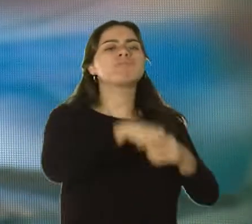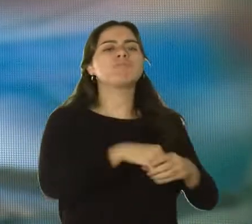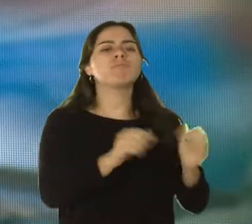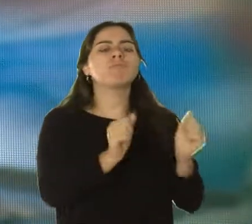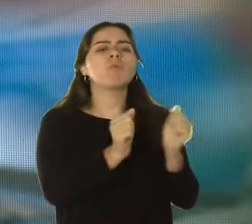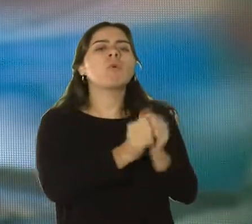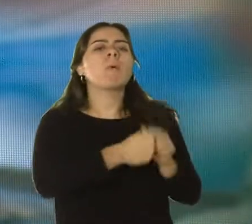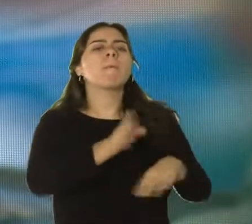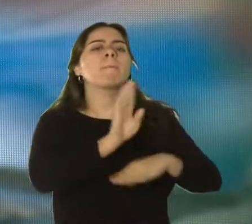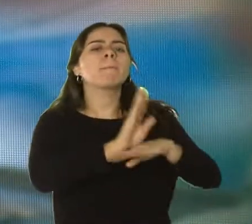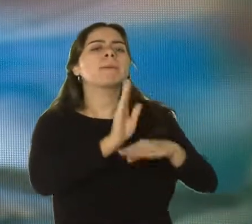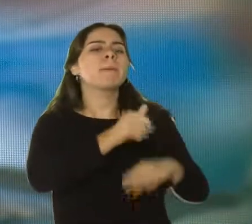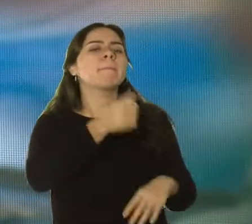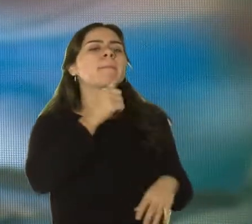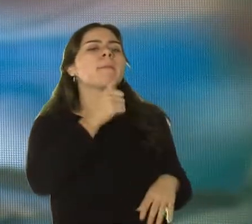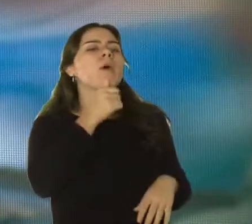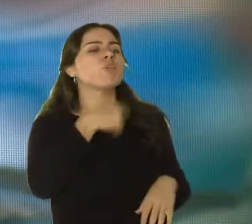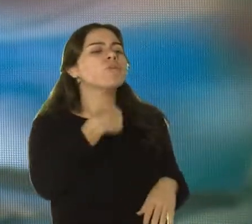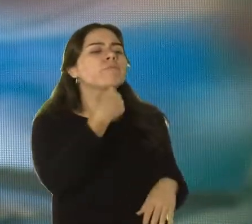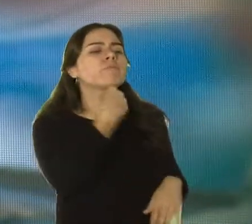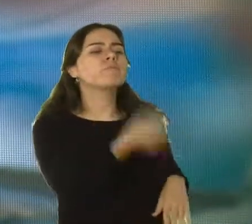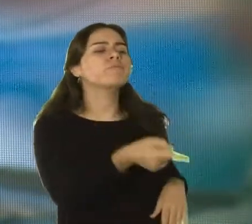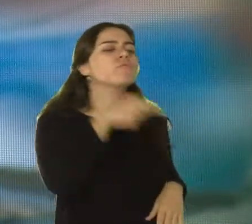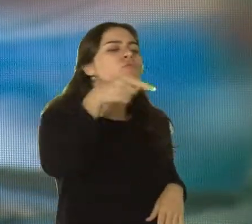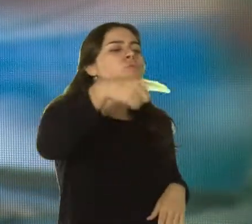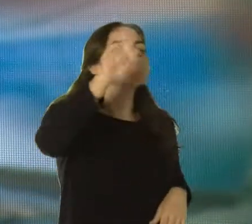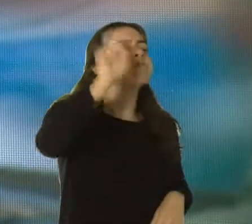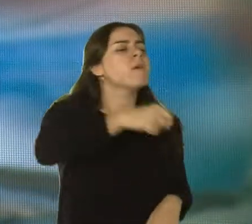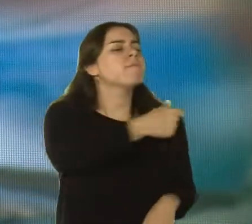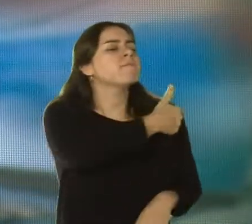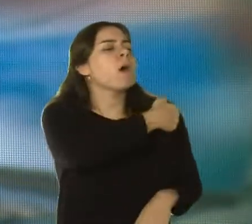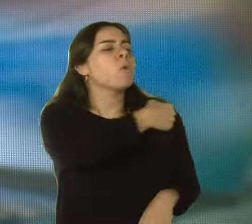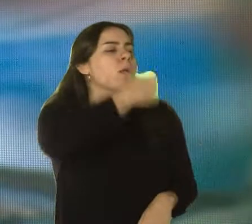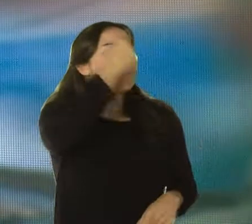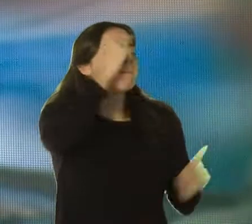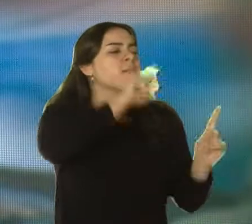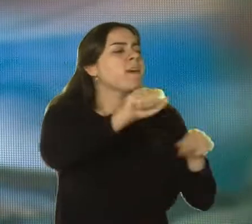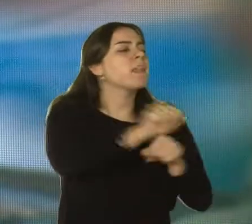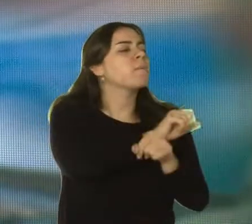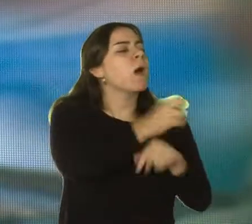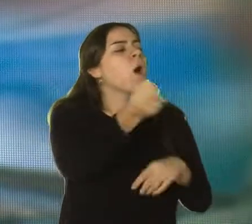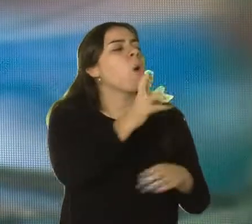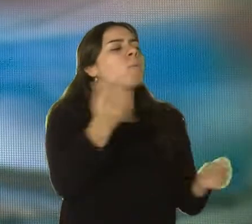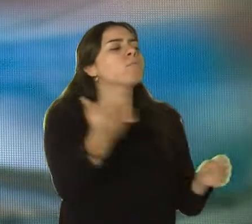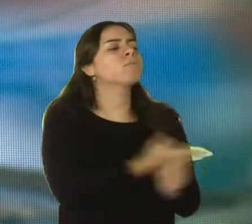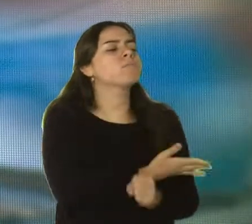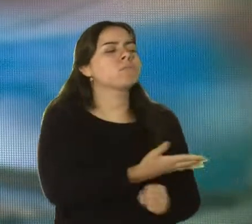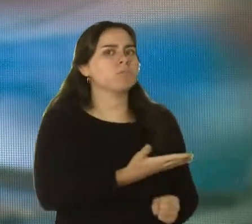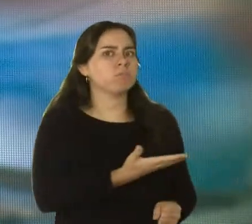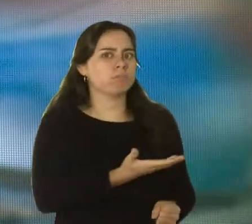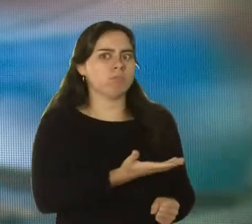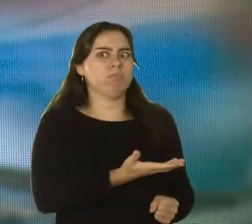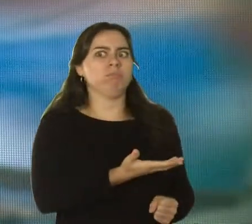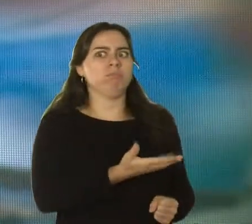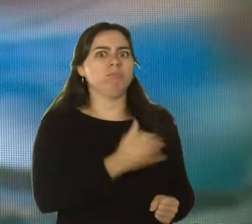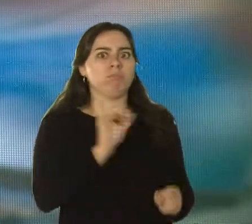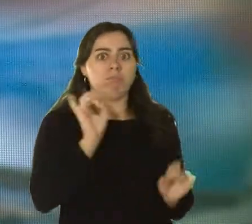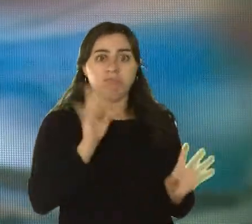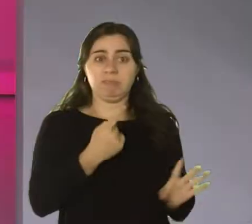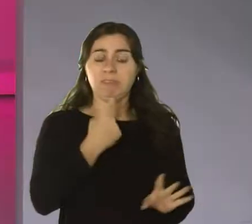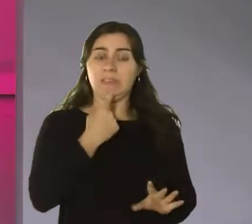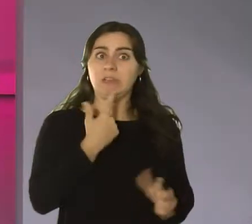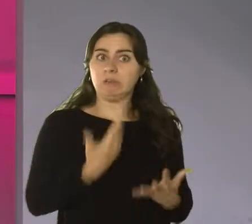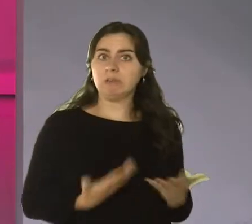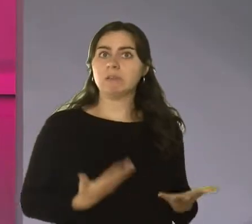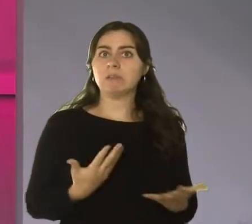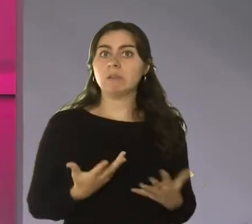tus empleados que te tienen que vacunar para poder ir a trabajar o pierden su empleo. Y eso es Grandes Ligas. O